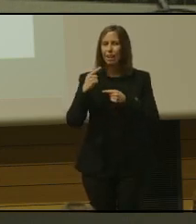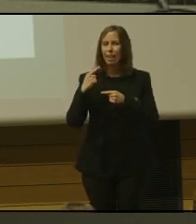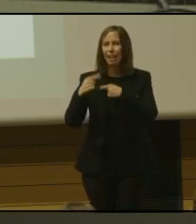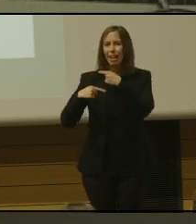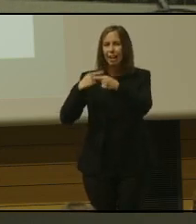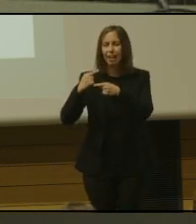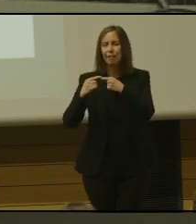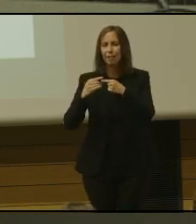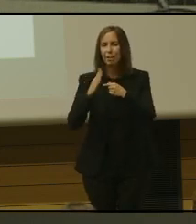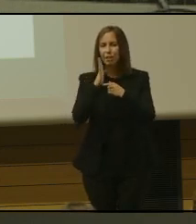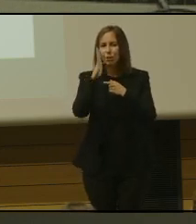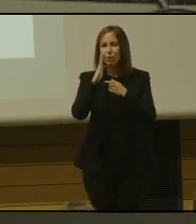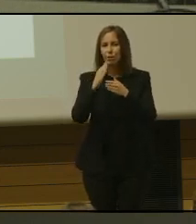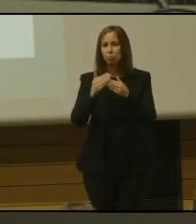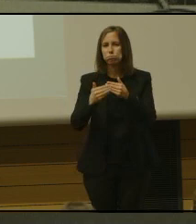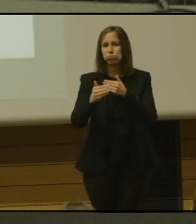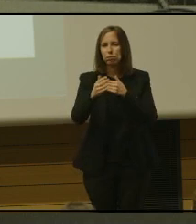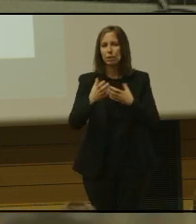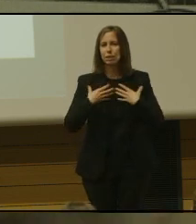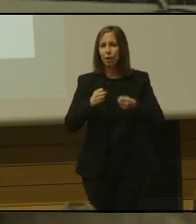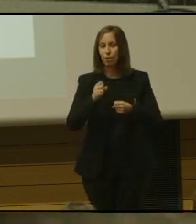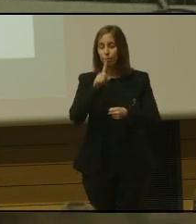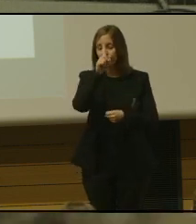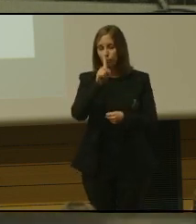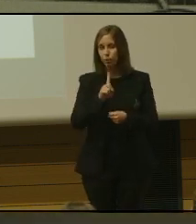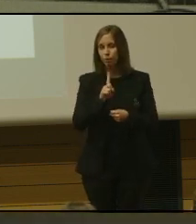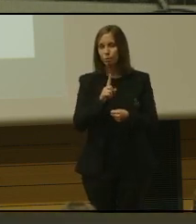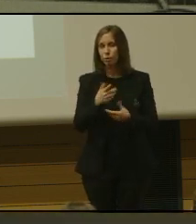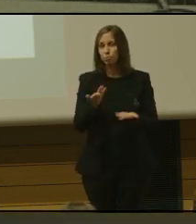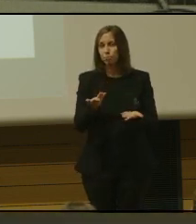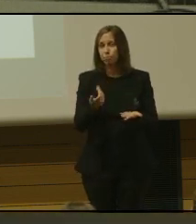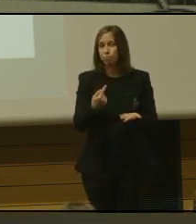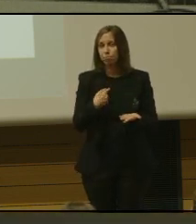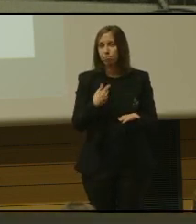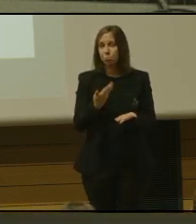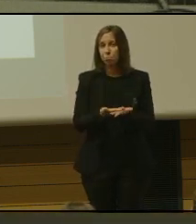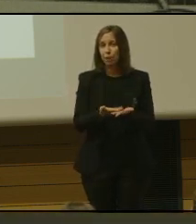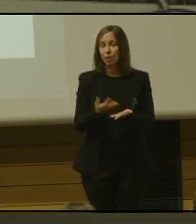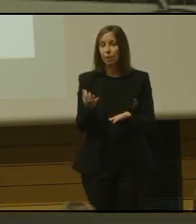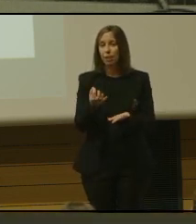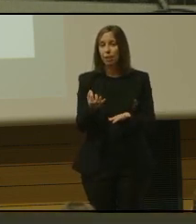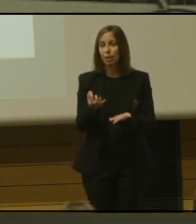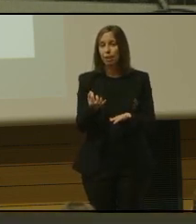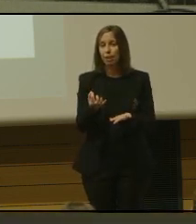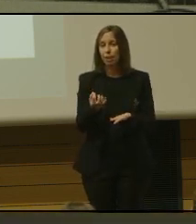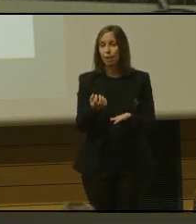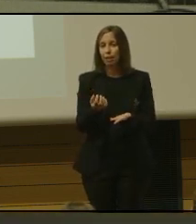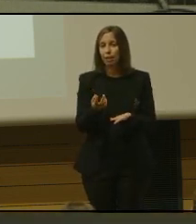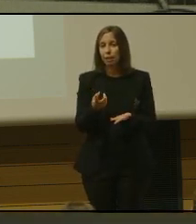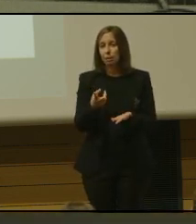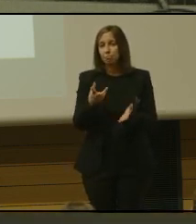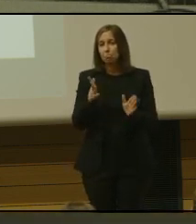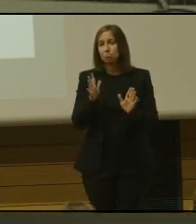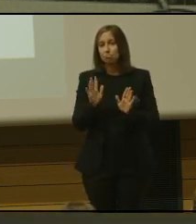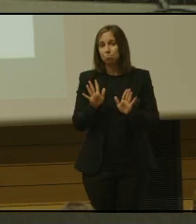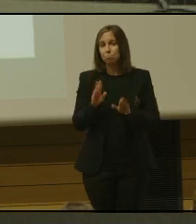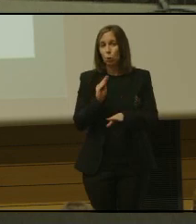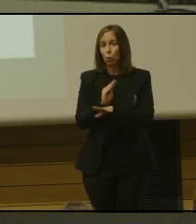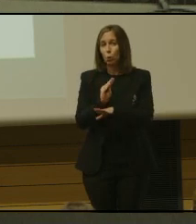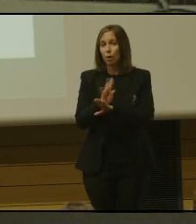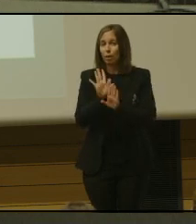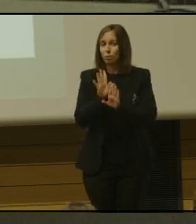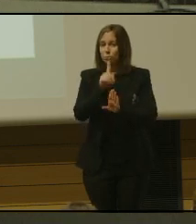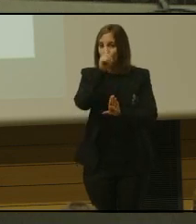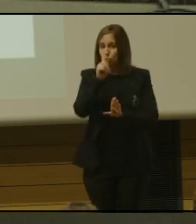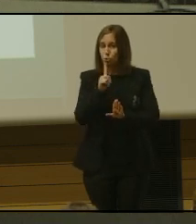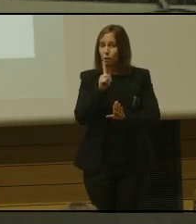tienen los vapes en la salud. Entonces, bueno, yo aquí lo que pediría es ese principio de precaución. No sabes qué es lo que pasa, por lo